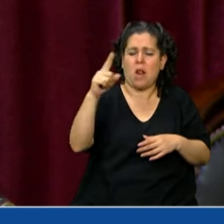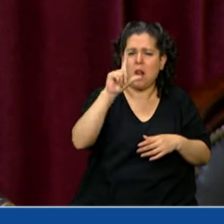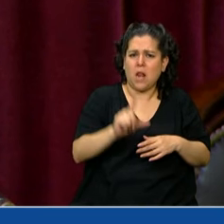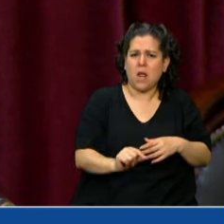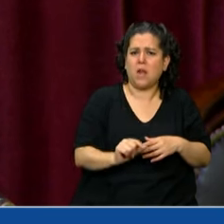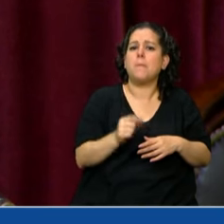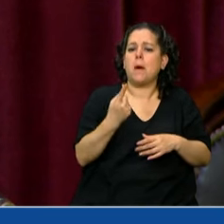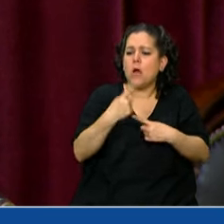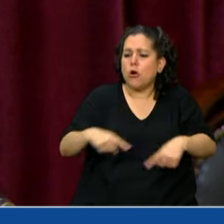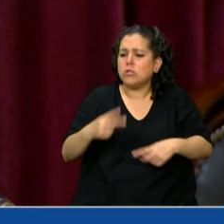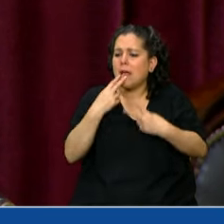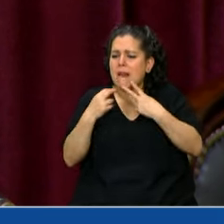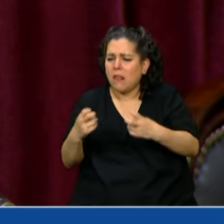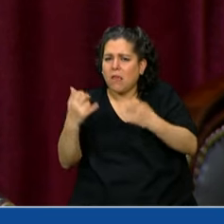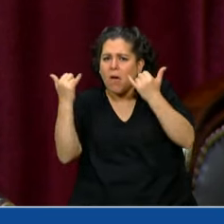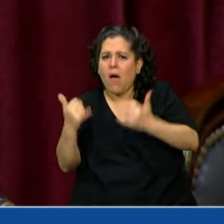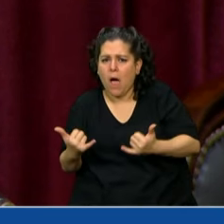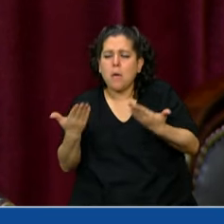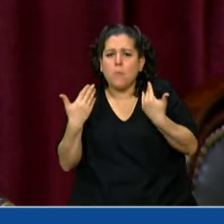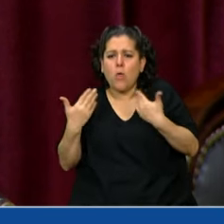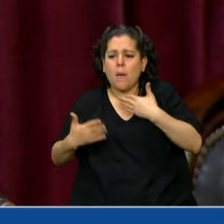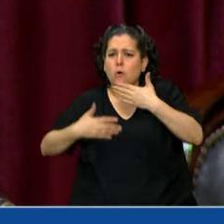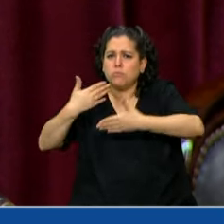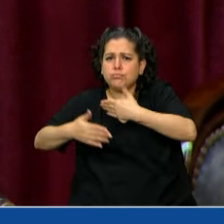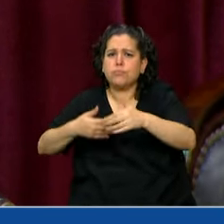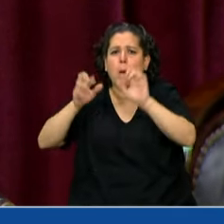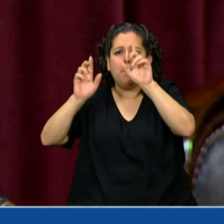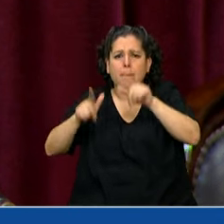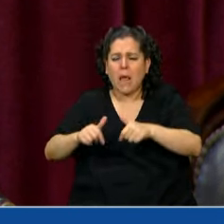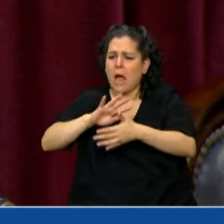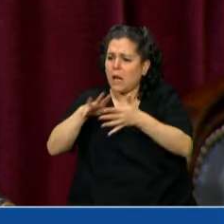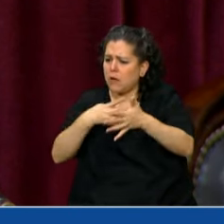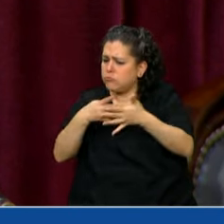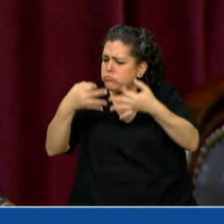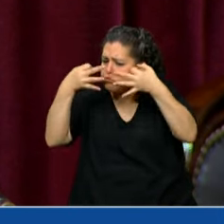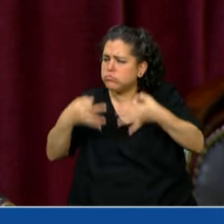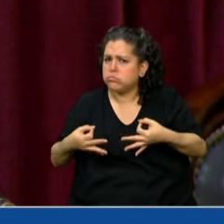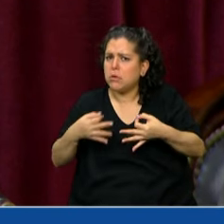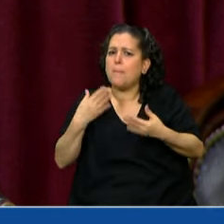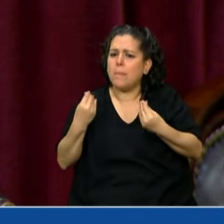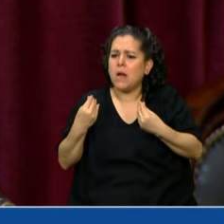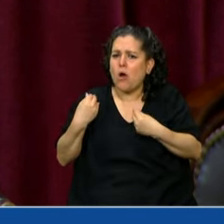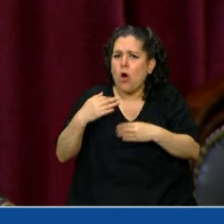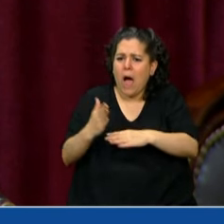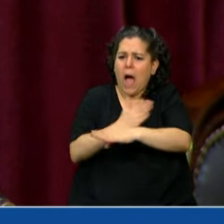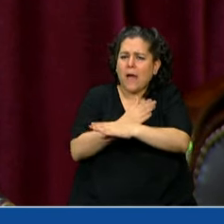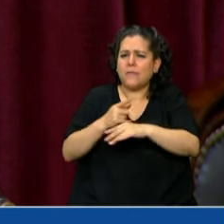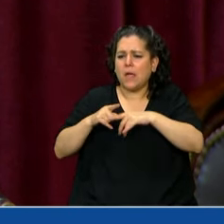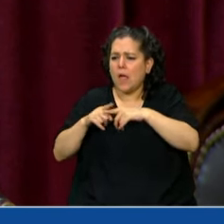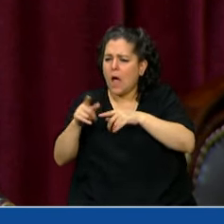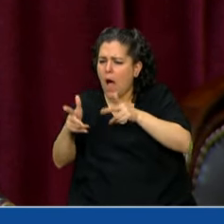energéticos para poder desarrollar un plan racional debatido discutido con las